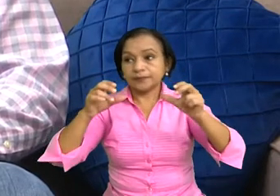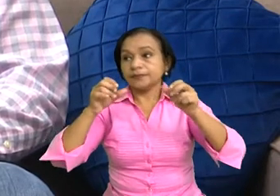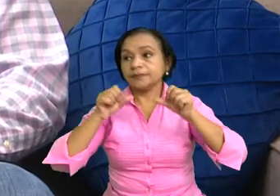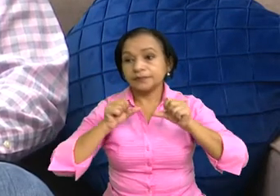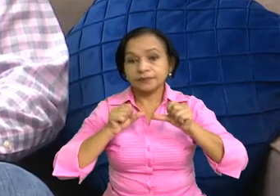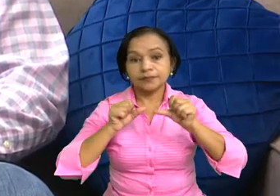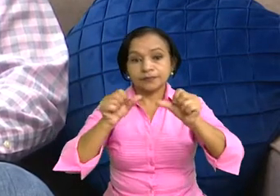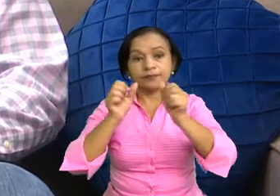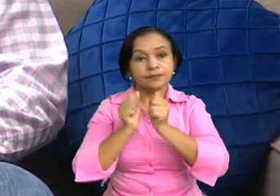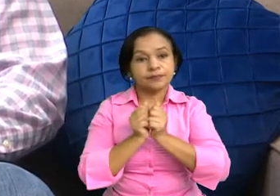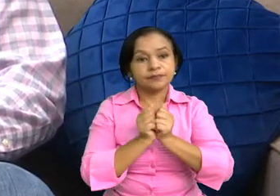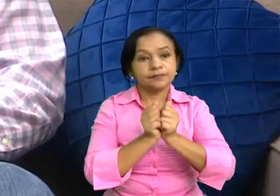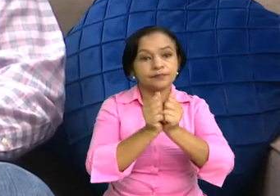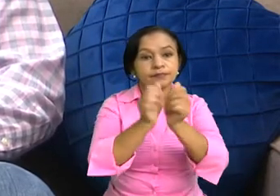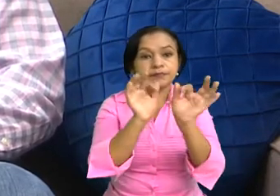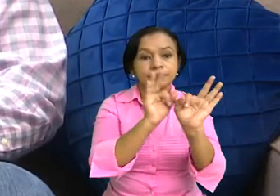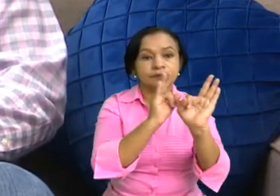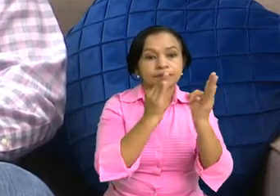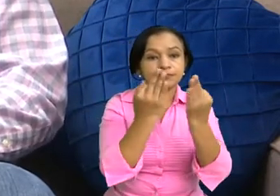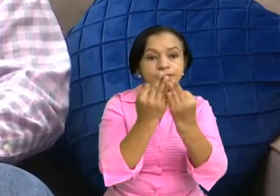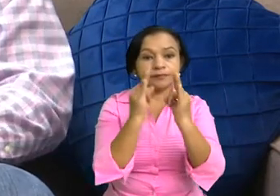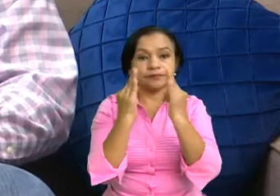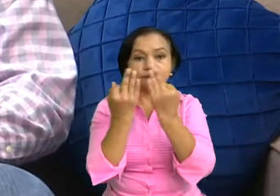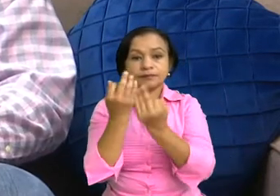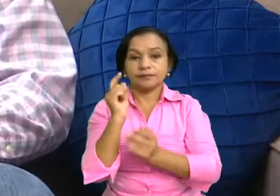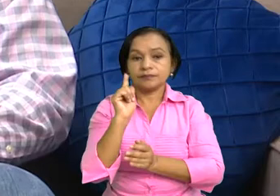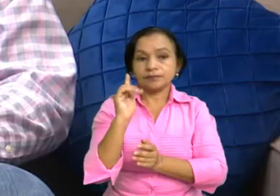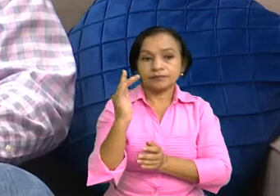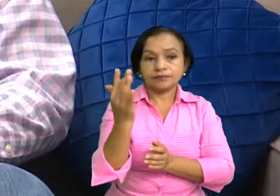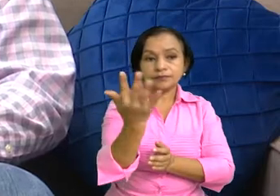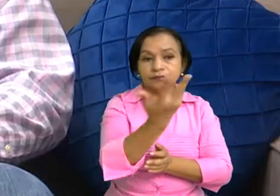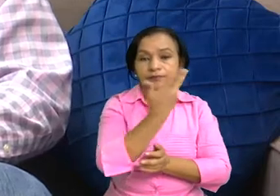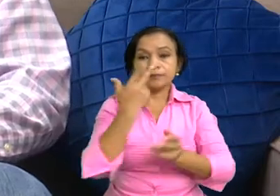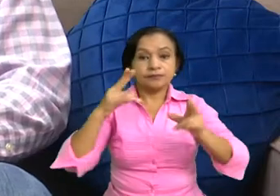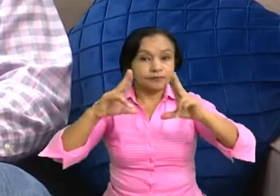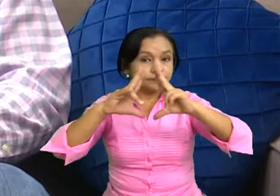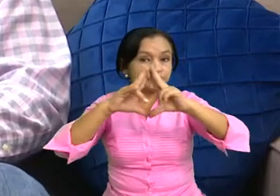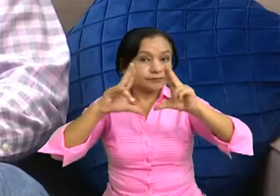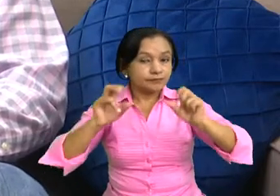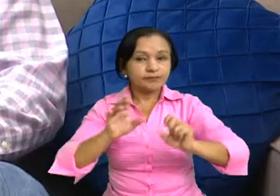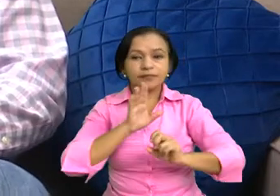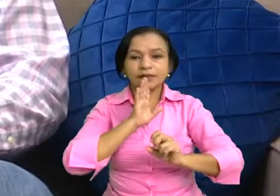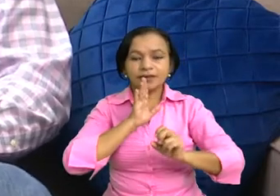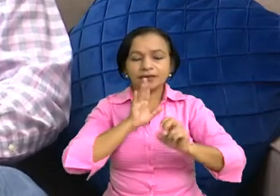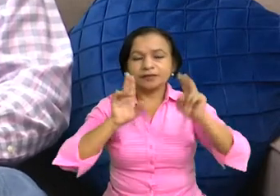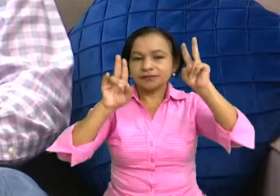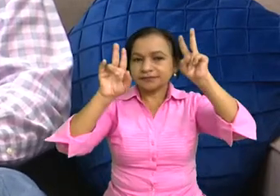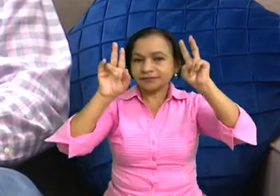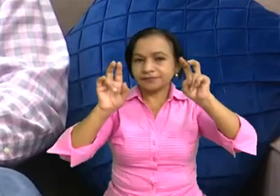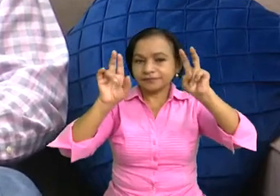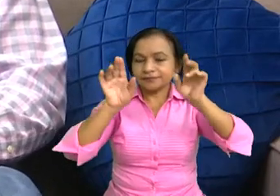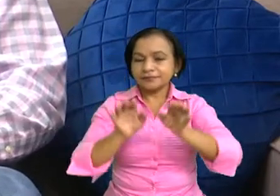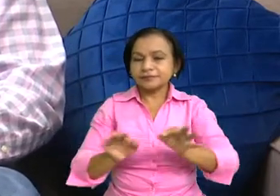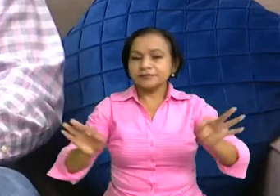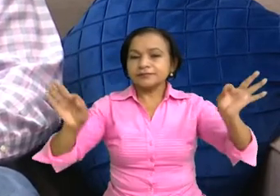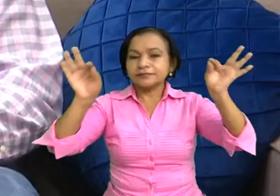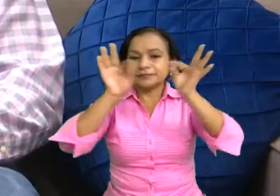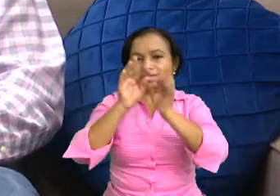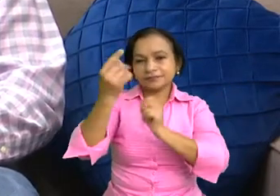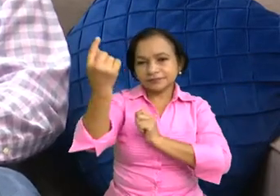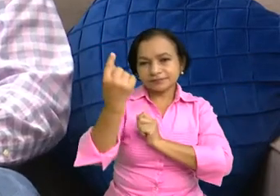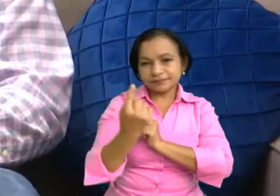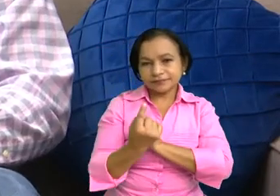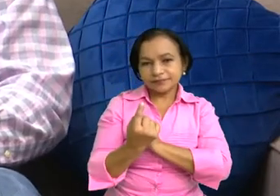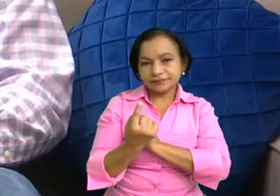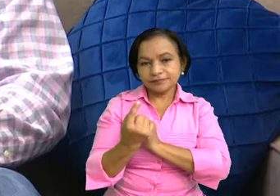y acompañamiento a las familias en todo el territorio nacional. Pues para hablar de este tema tan importante para el quehacer nacional, se encuentra con